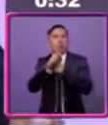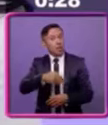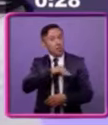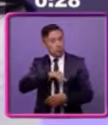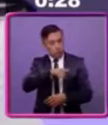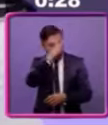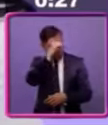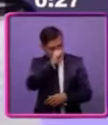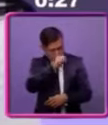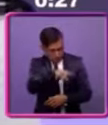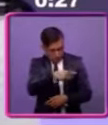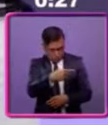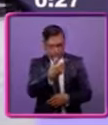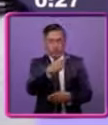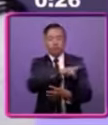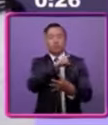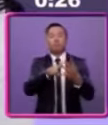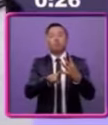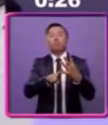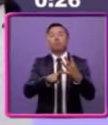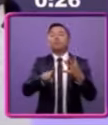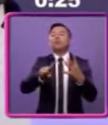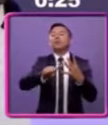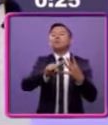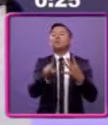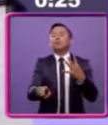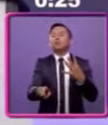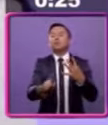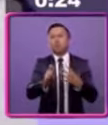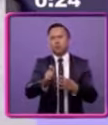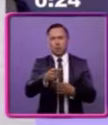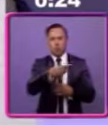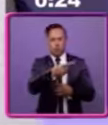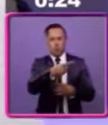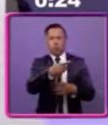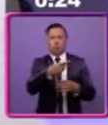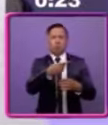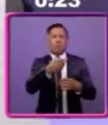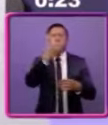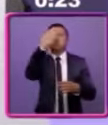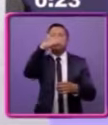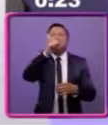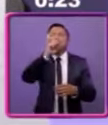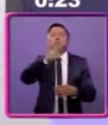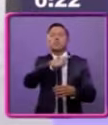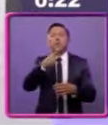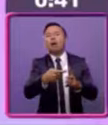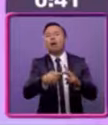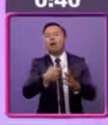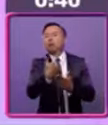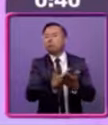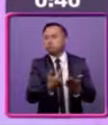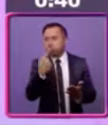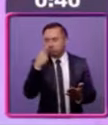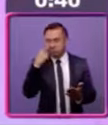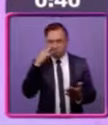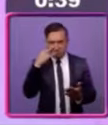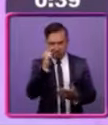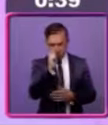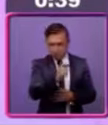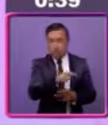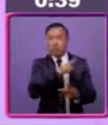porque se paran son monólogos no son debates tú no escuchaste algún digo si se cruzan insultos